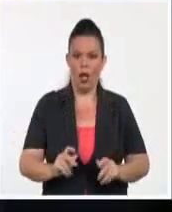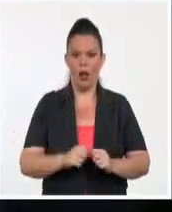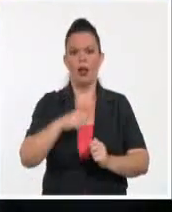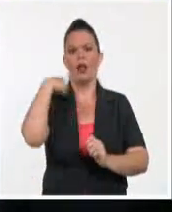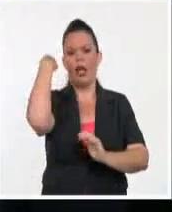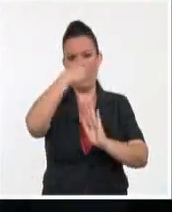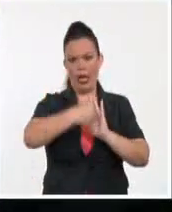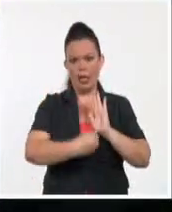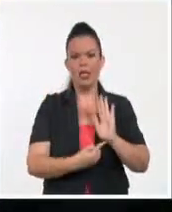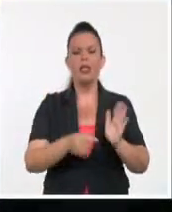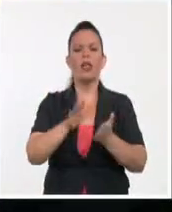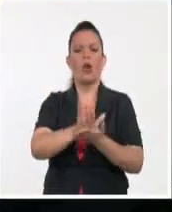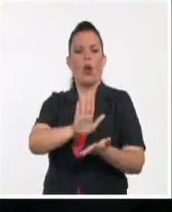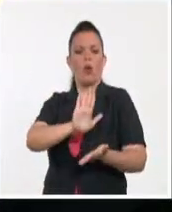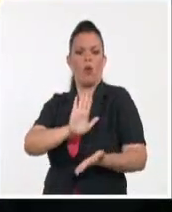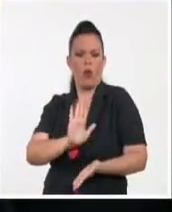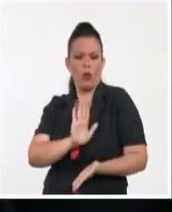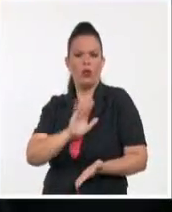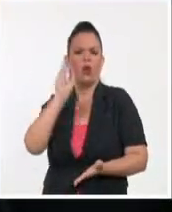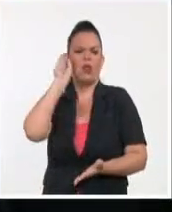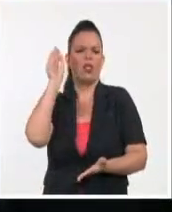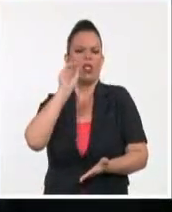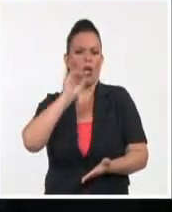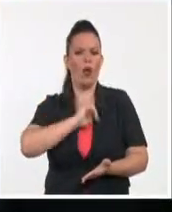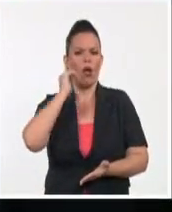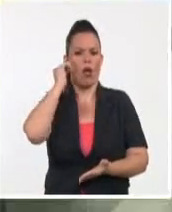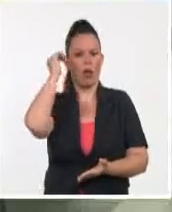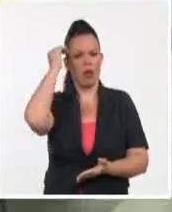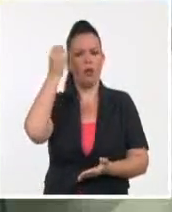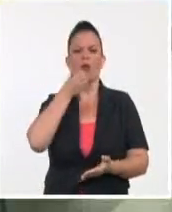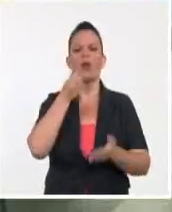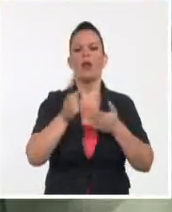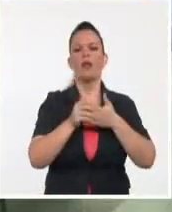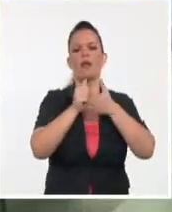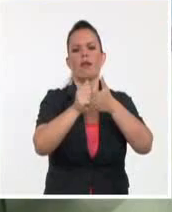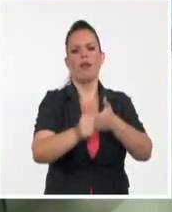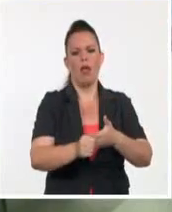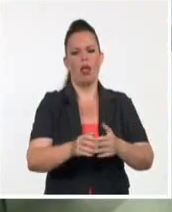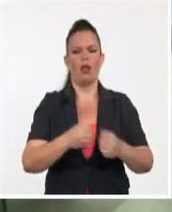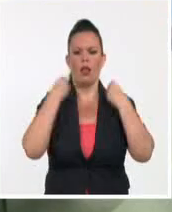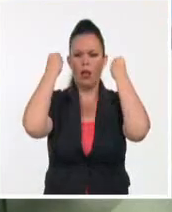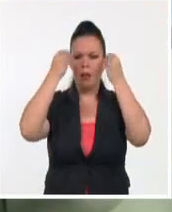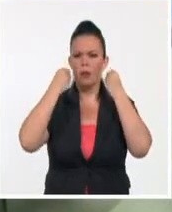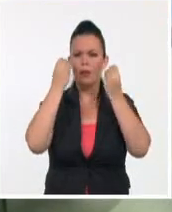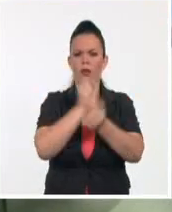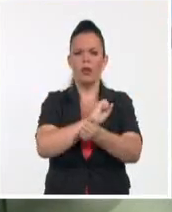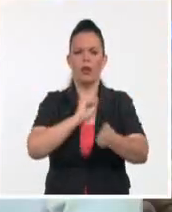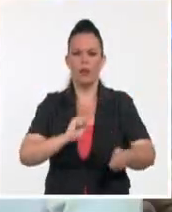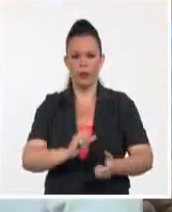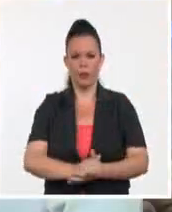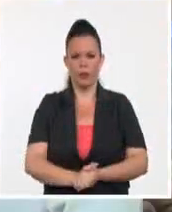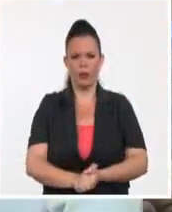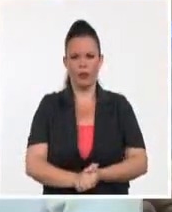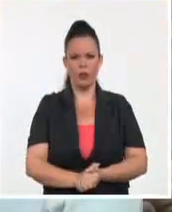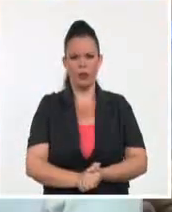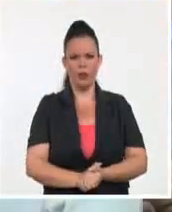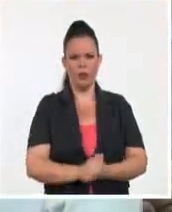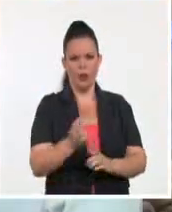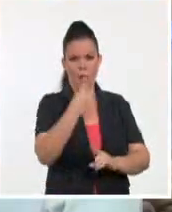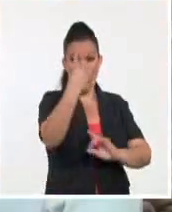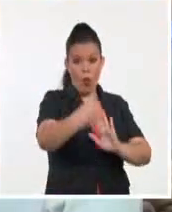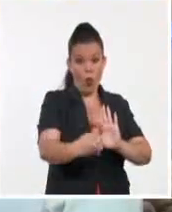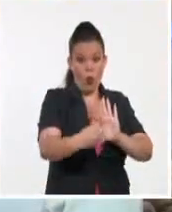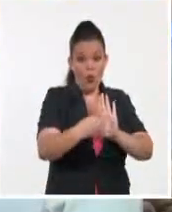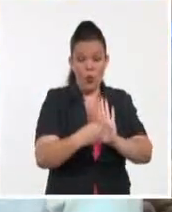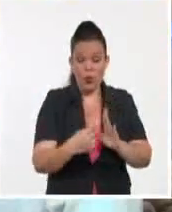por su compromiso y contar con capacidad para dirigir, para pensar. Creo que si hay un punto neurálgico,